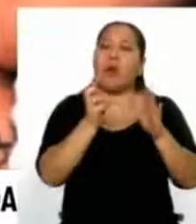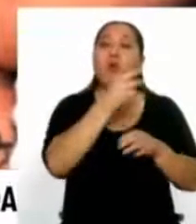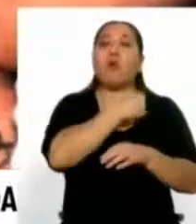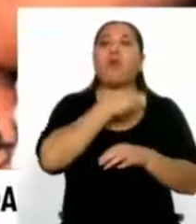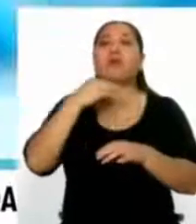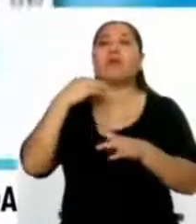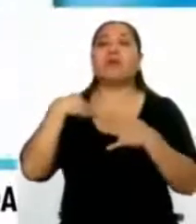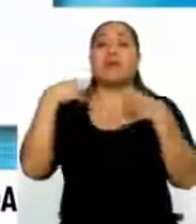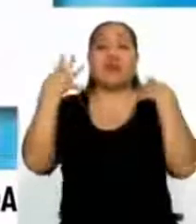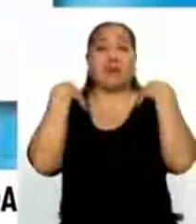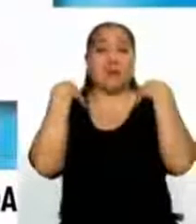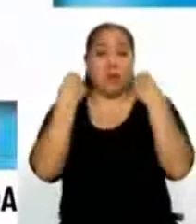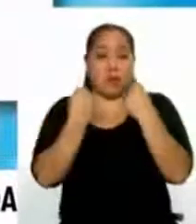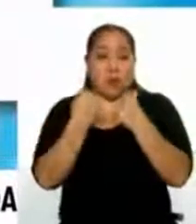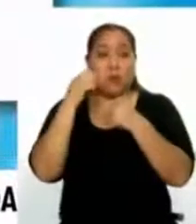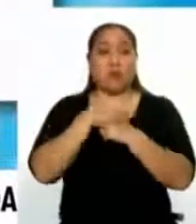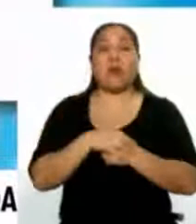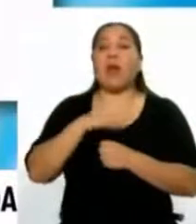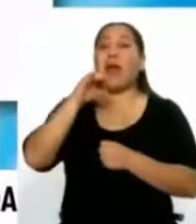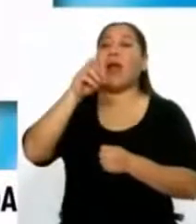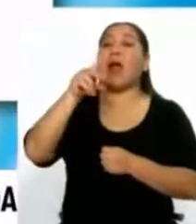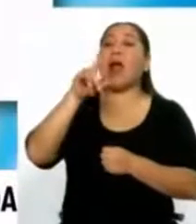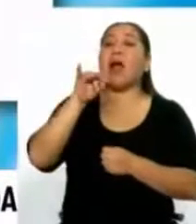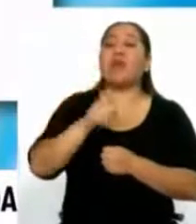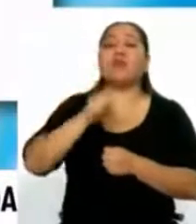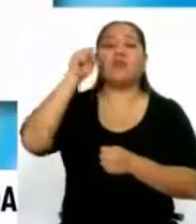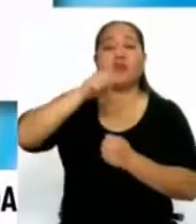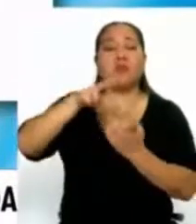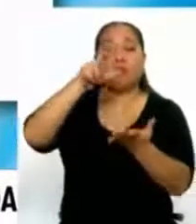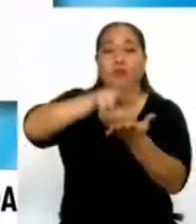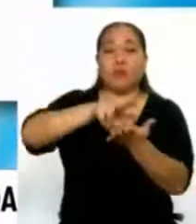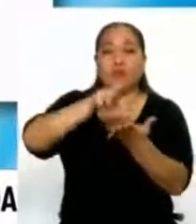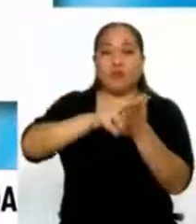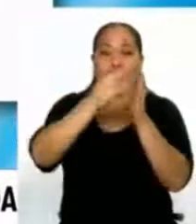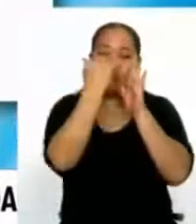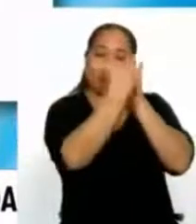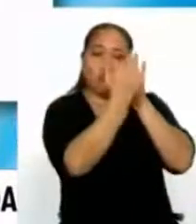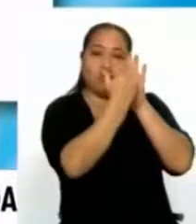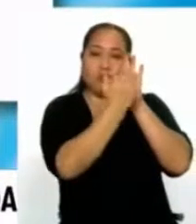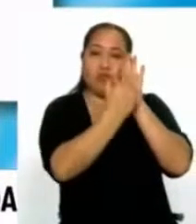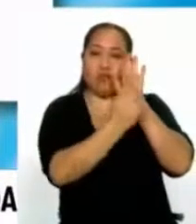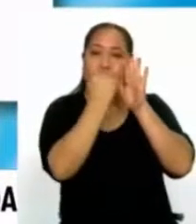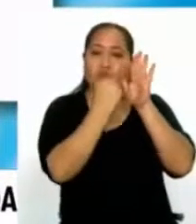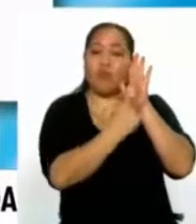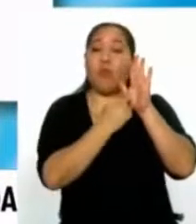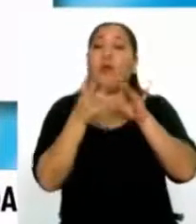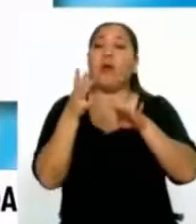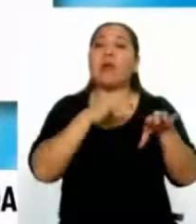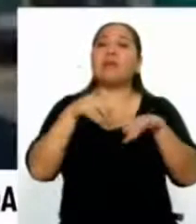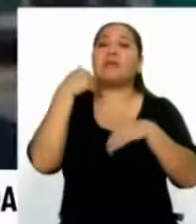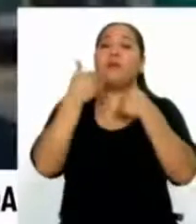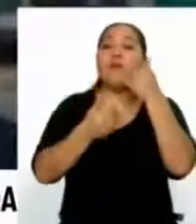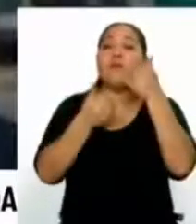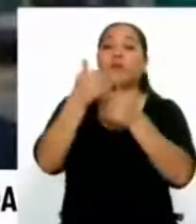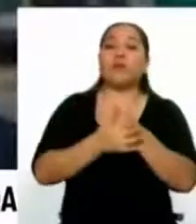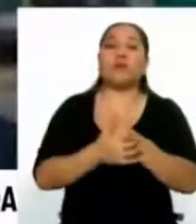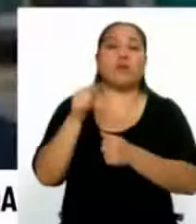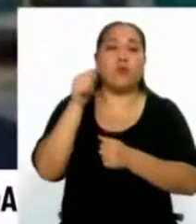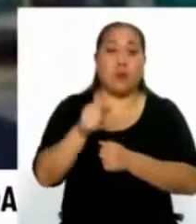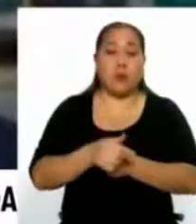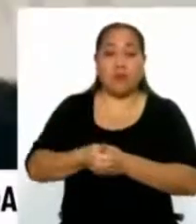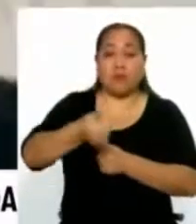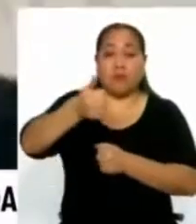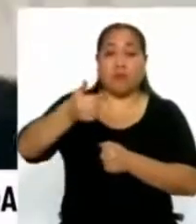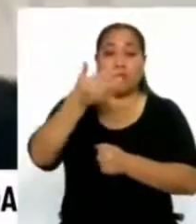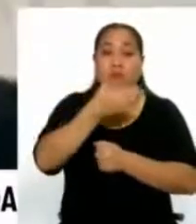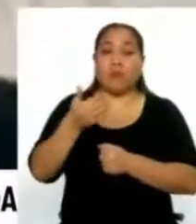enfermedad degenerativa, el Poder Judicial resuelve de manera definitiva darle una muerte digna, es